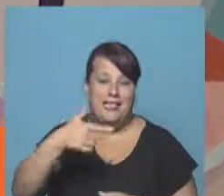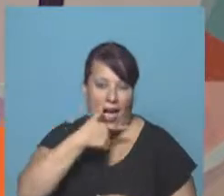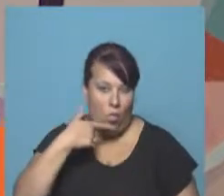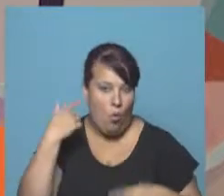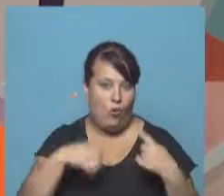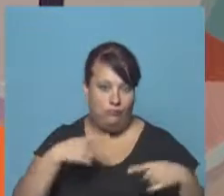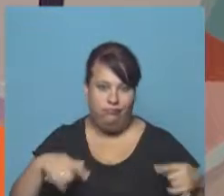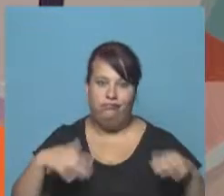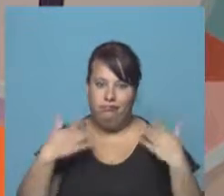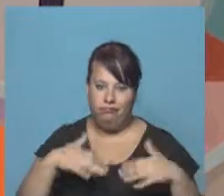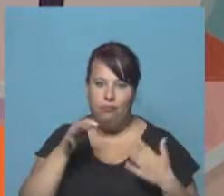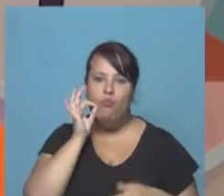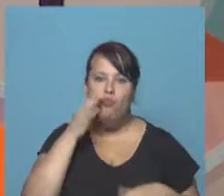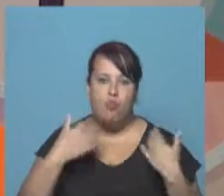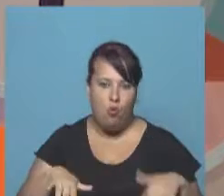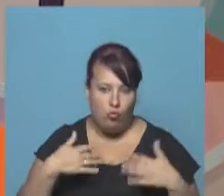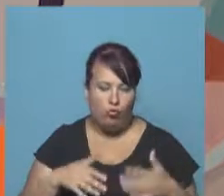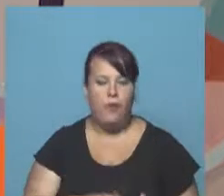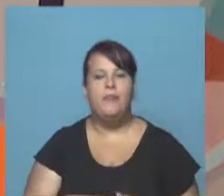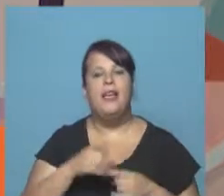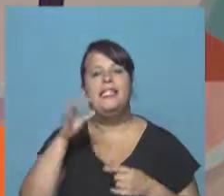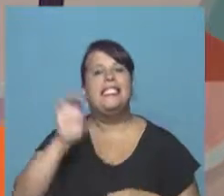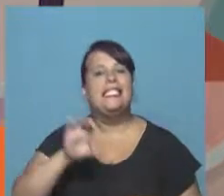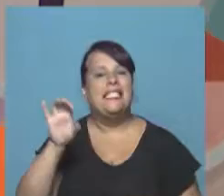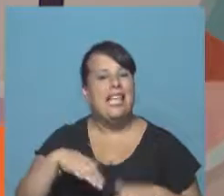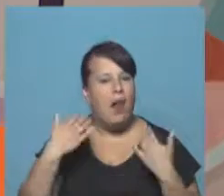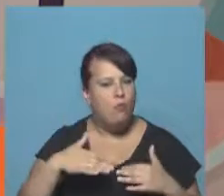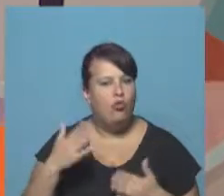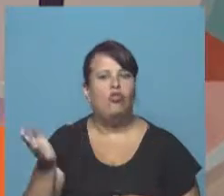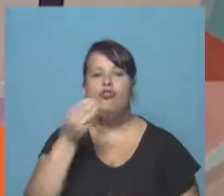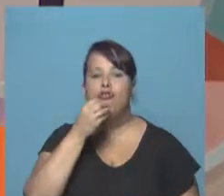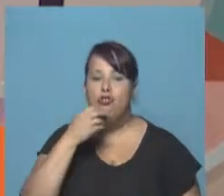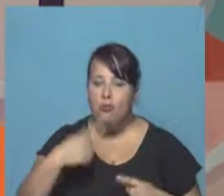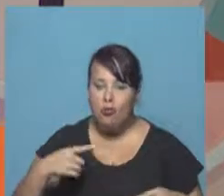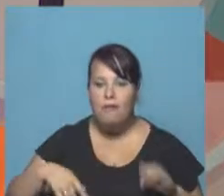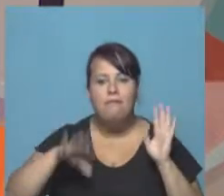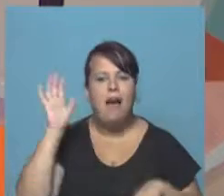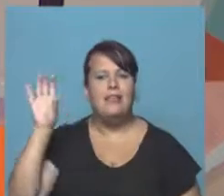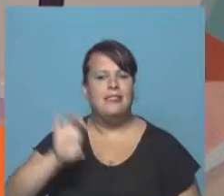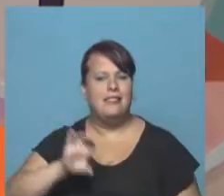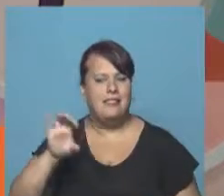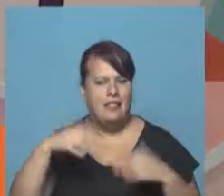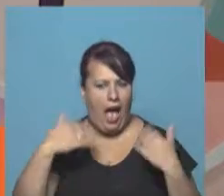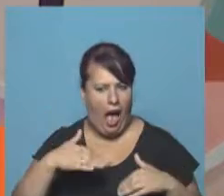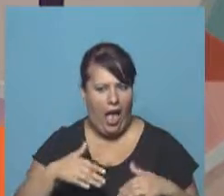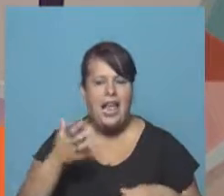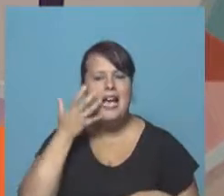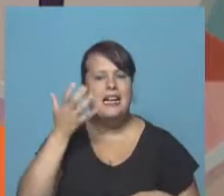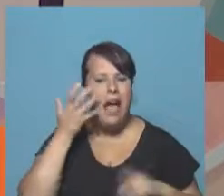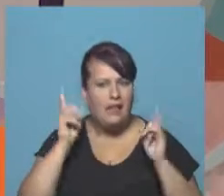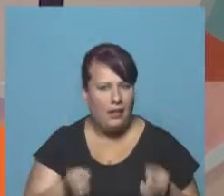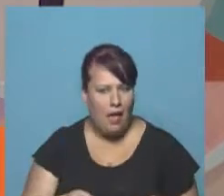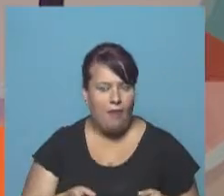bastante azucareras y mucha sal todo lo que comemos por lo general tiene bastante cantidad de sal y de grasas